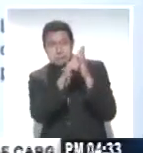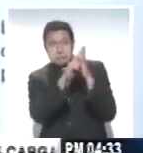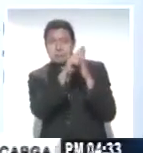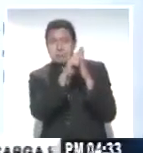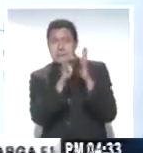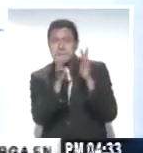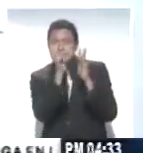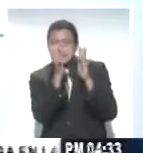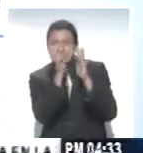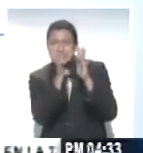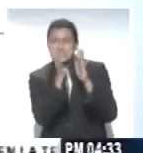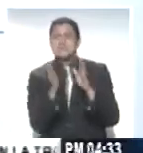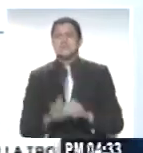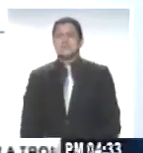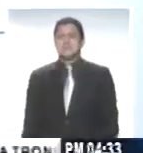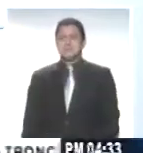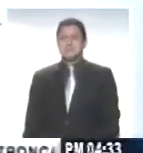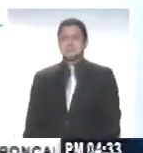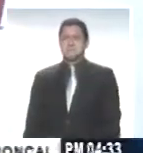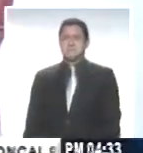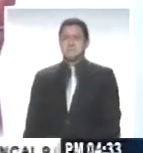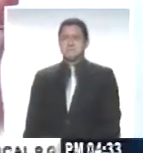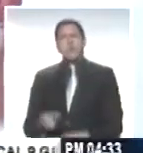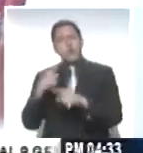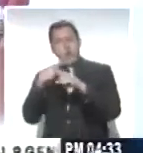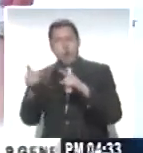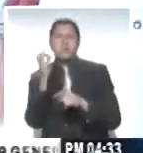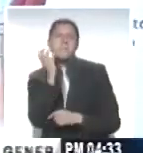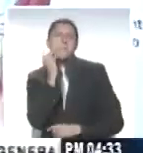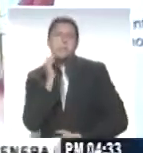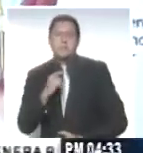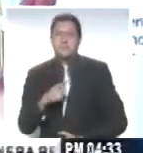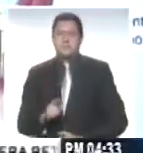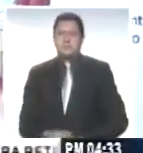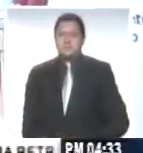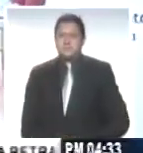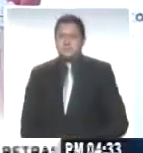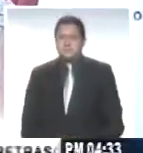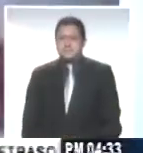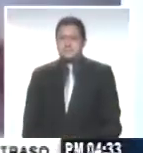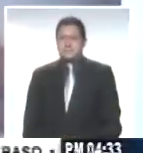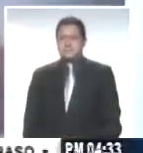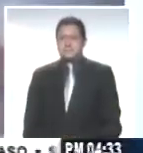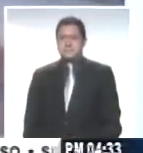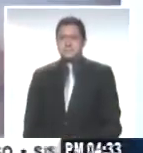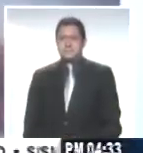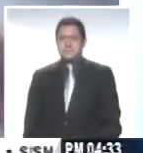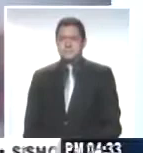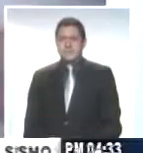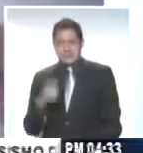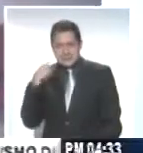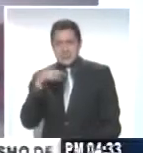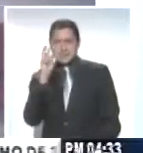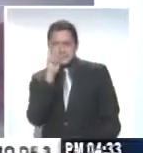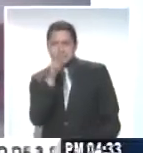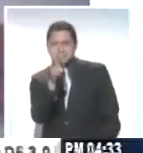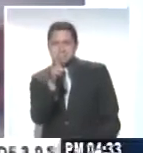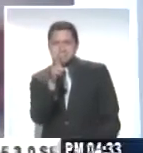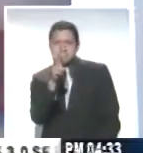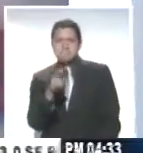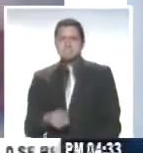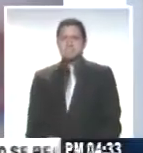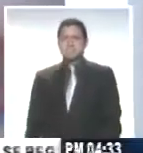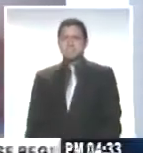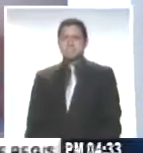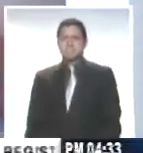parte sensitiva. Si vemos esta otra imagen que tenemos por acá, encontramos